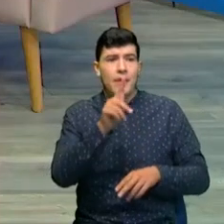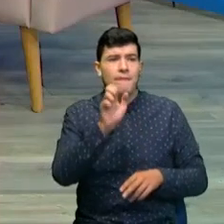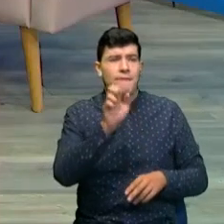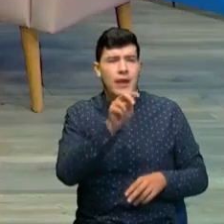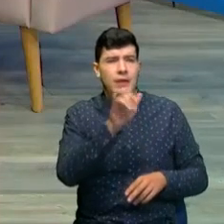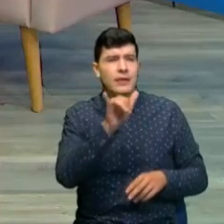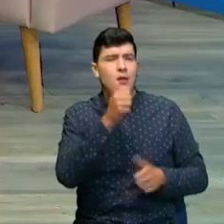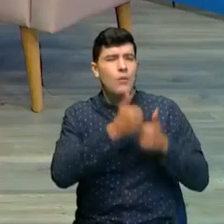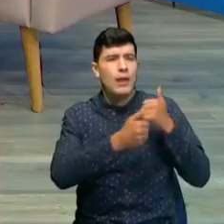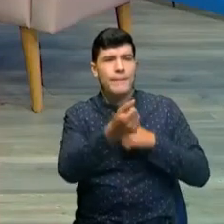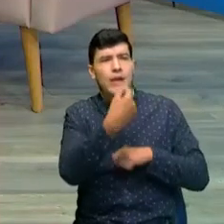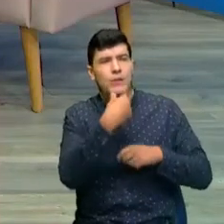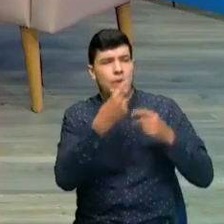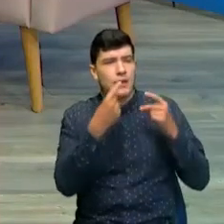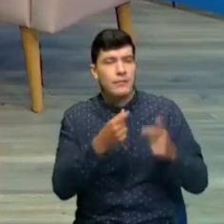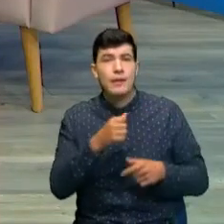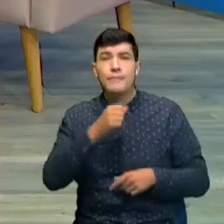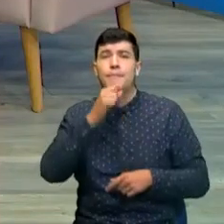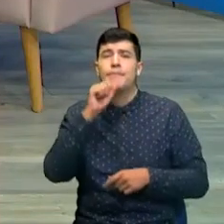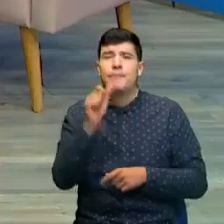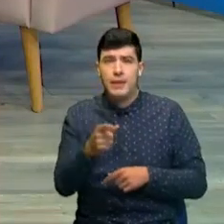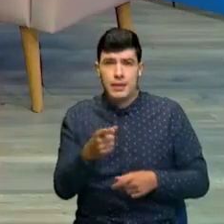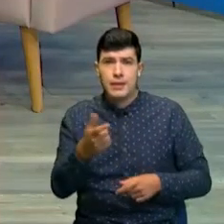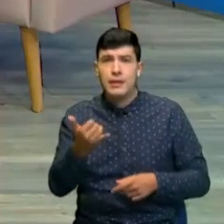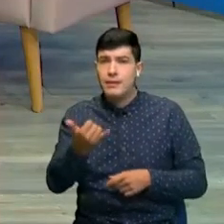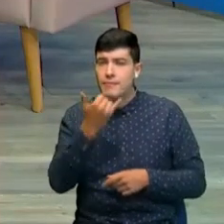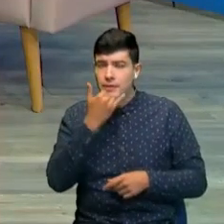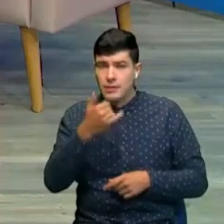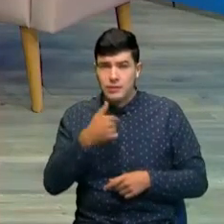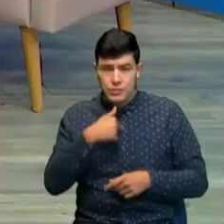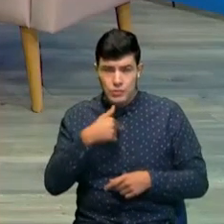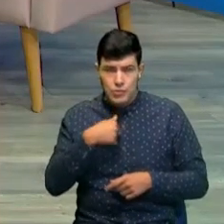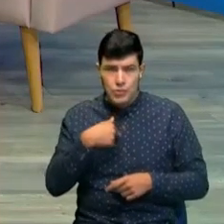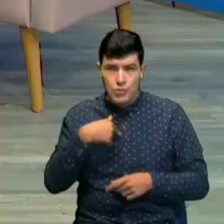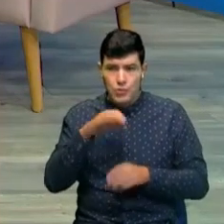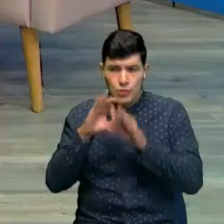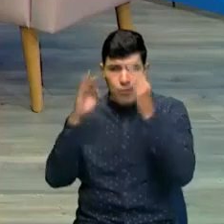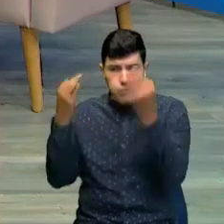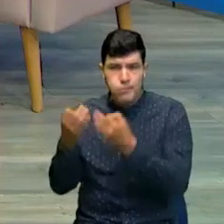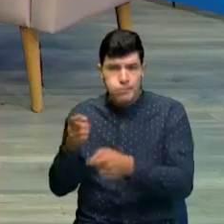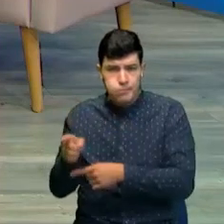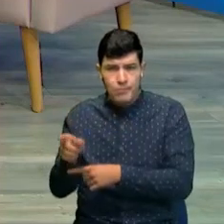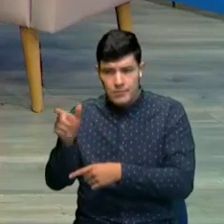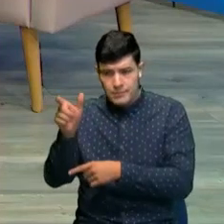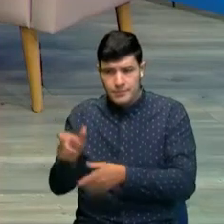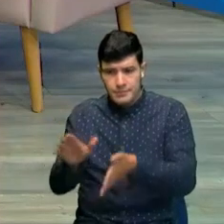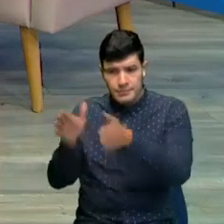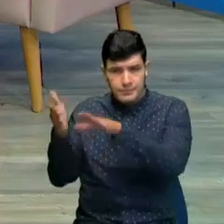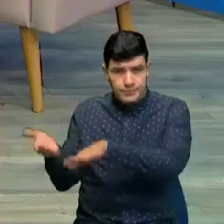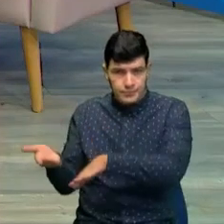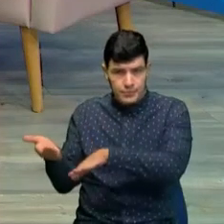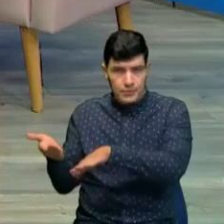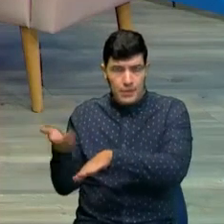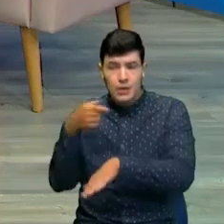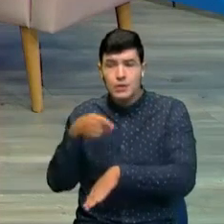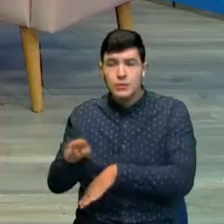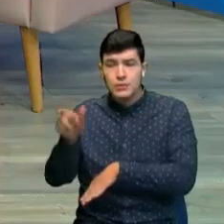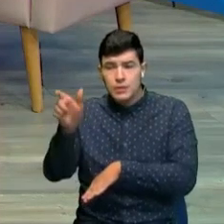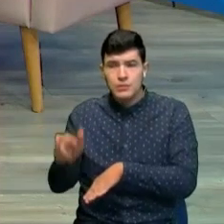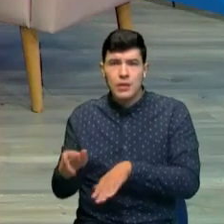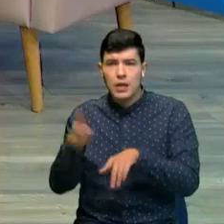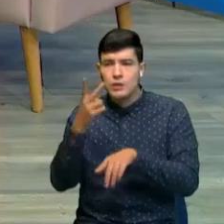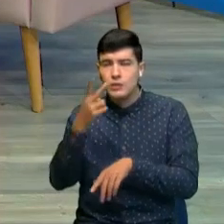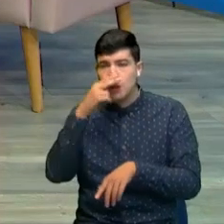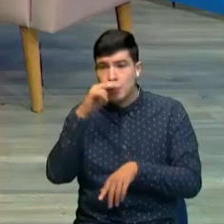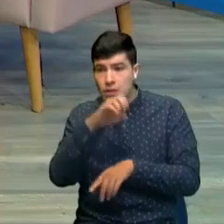terminar, ¿cuál es su inquietud? Muy buenas tardes. Mira, lo que pasa es que mi inquietud es esta. Yo tengo un familiar que falleció y ella le quedaron dos